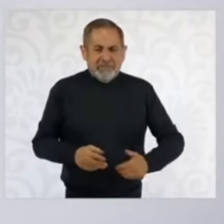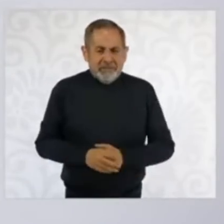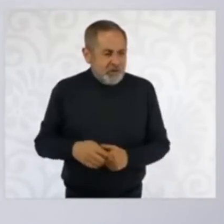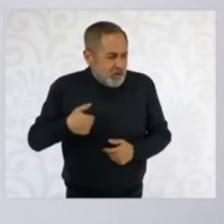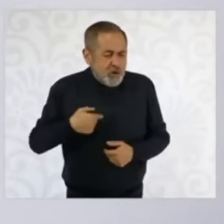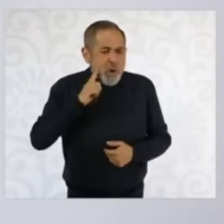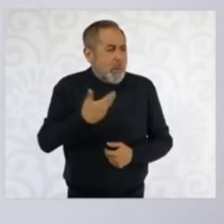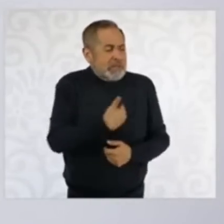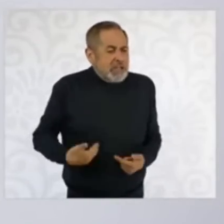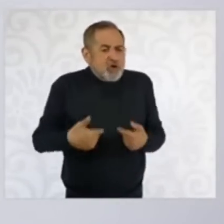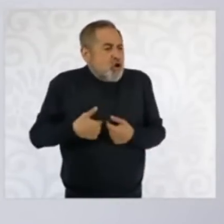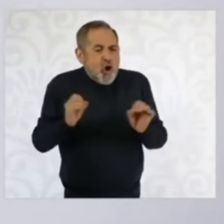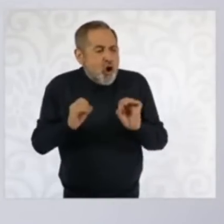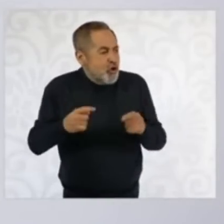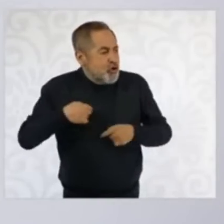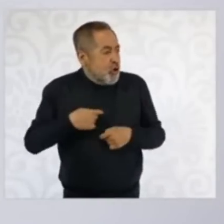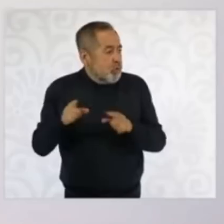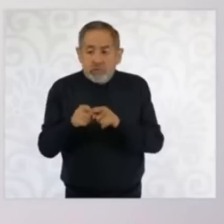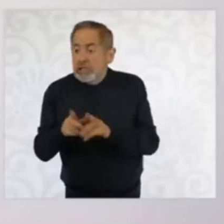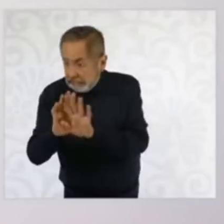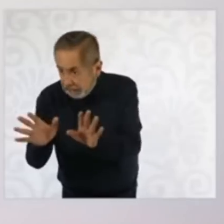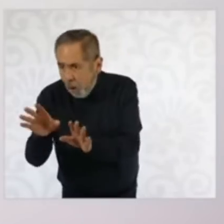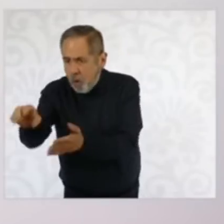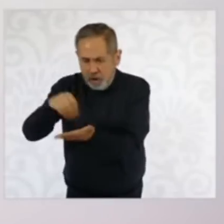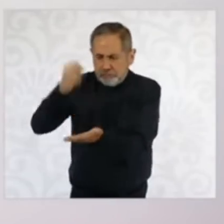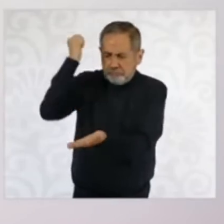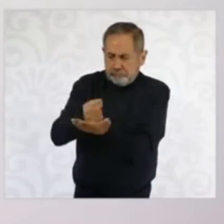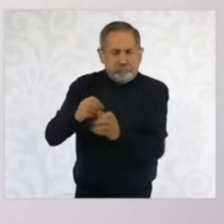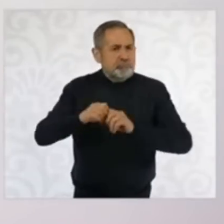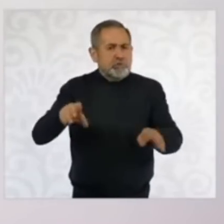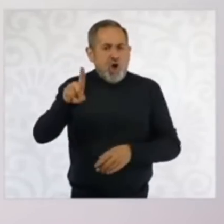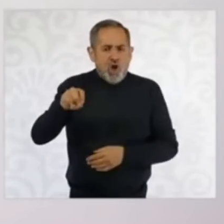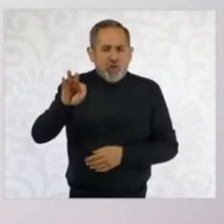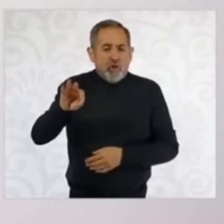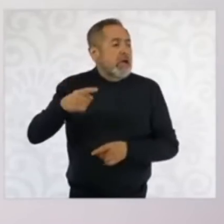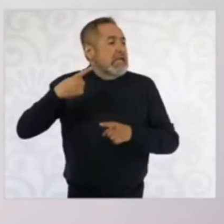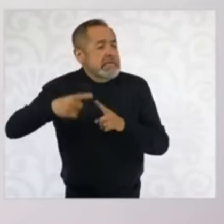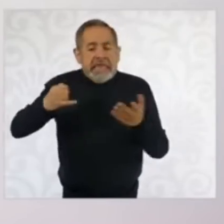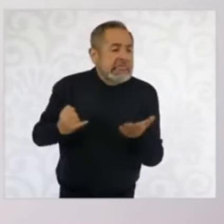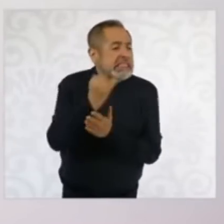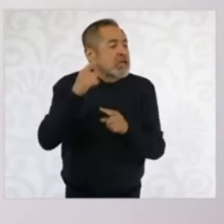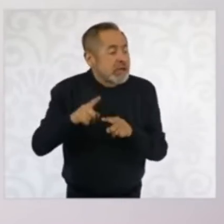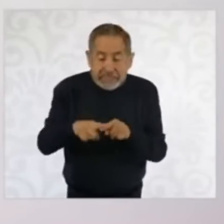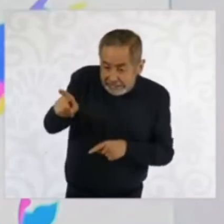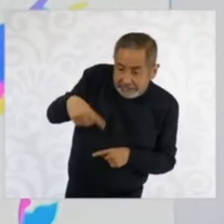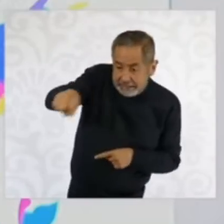Si la presidenta lo único que hace es publicar en el Diario Oficial lo que decide el